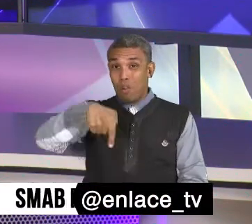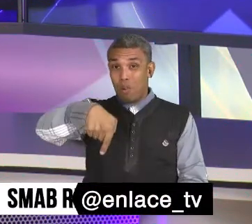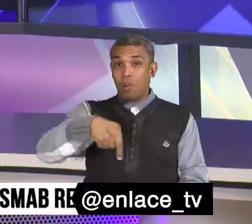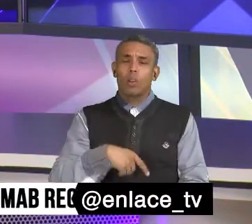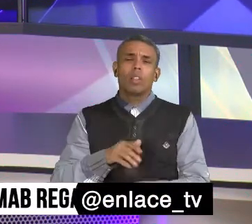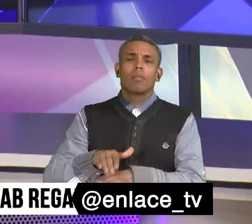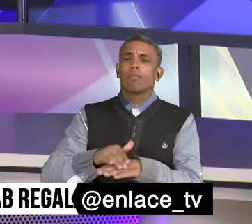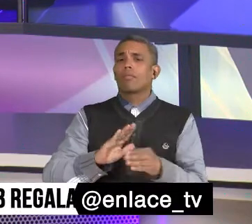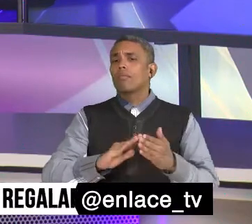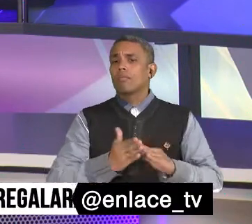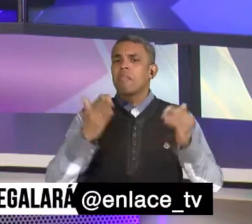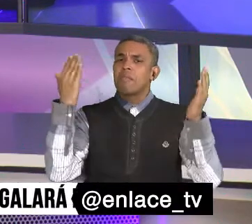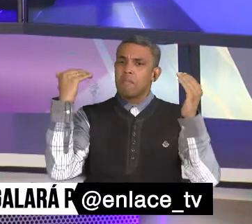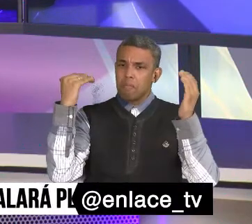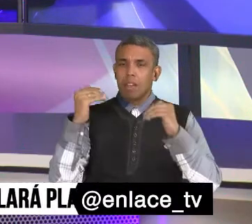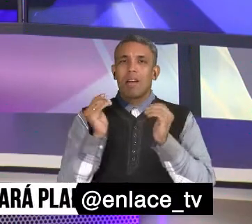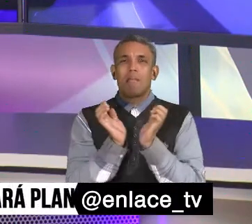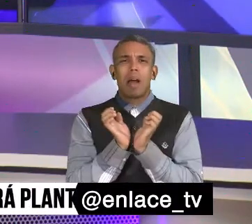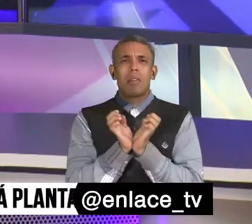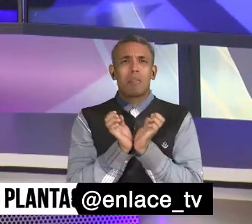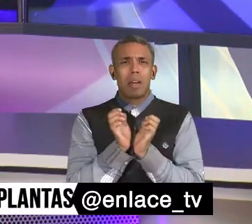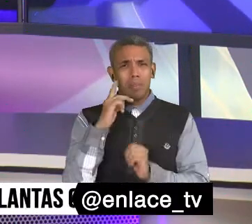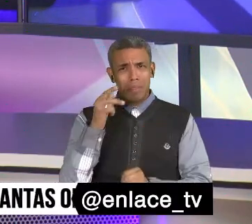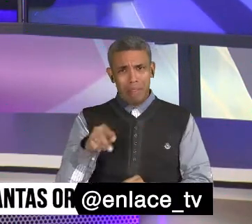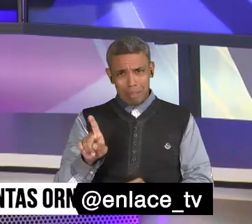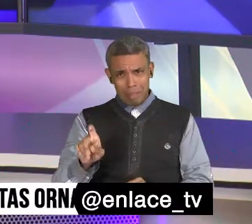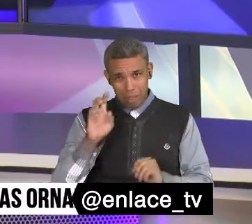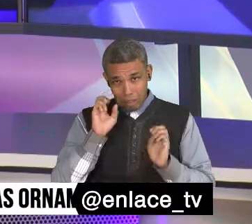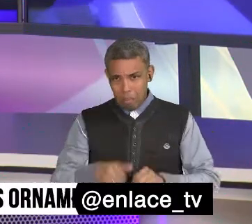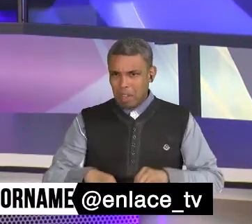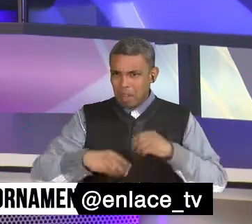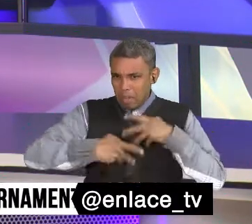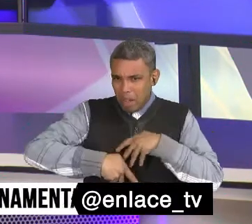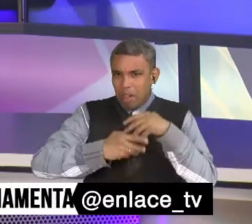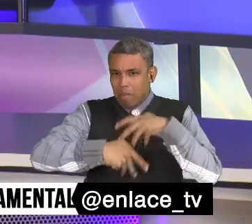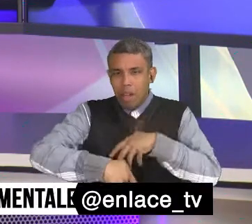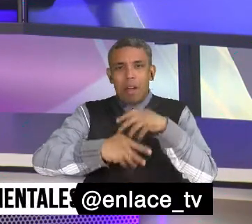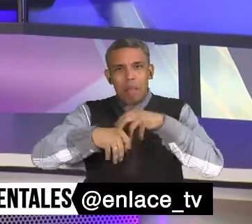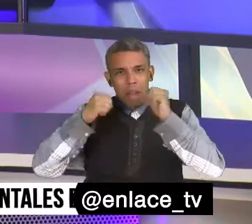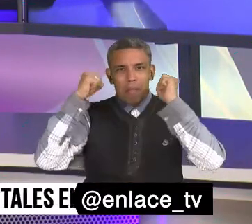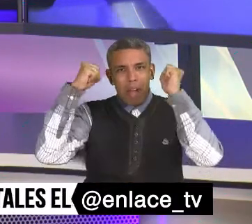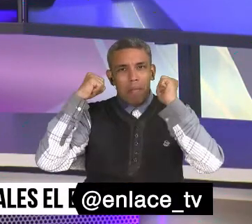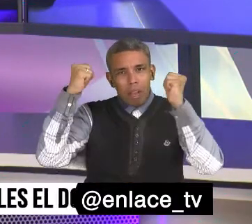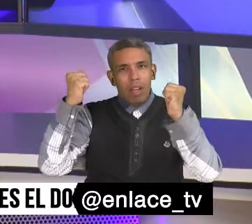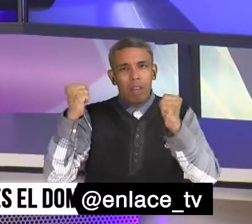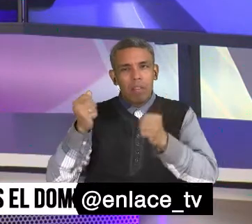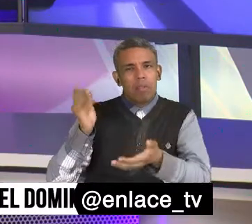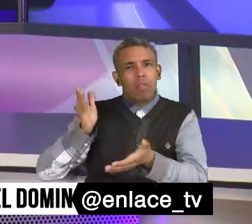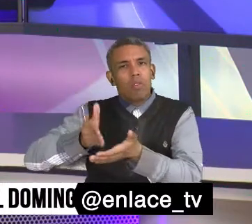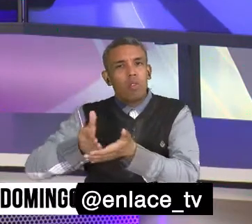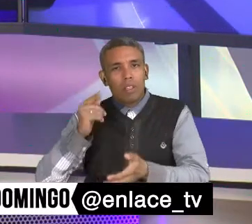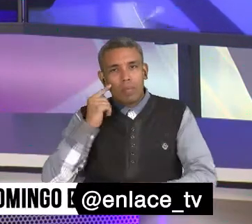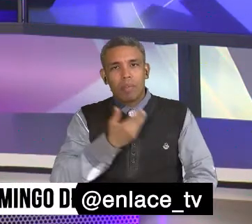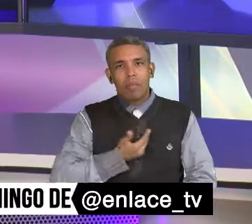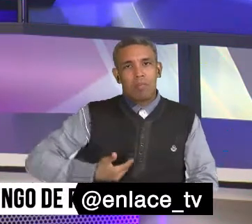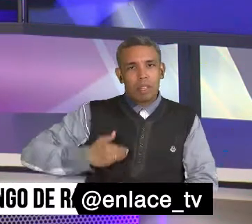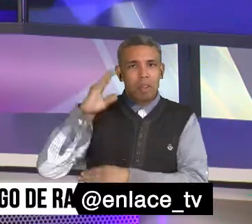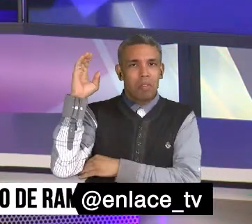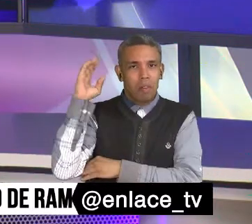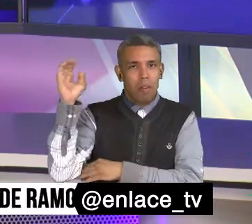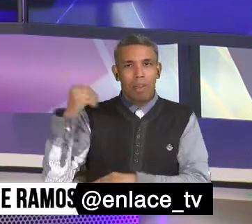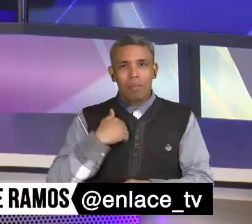mandatario asegura que esta movilización hará que Ecopetrol replantee su iniciativa a la realización del proyecto de modernización de la refinería